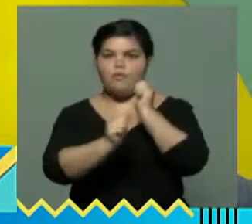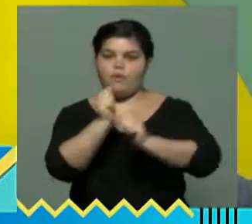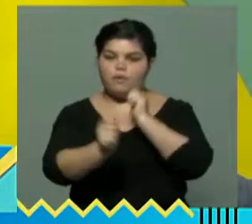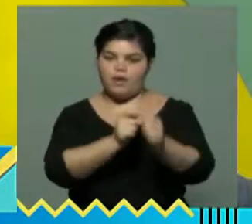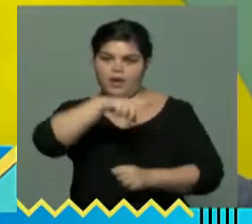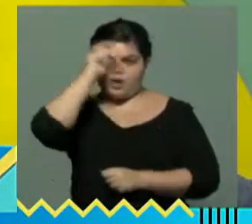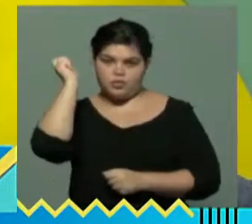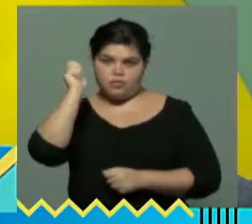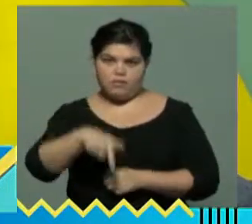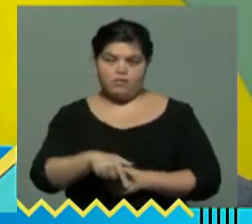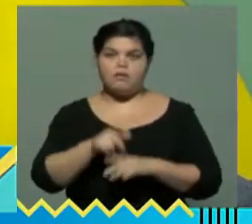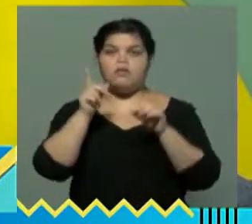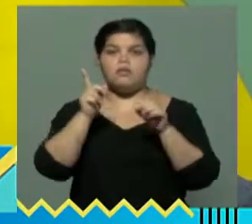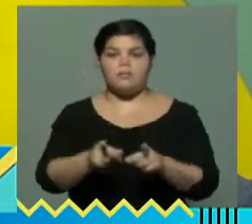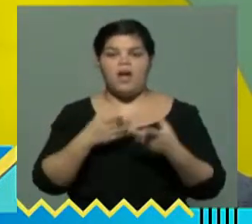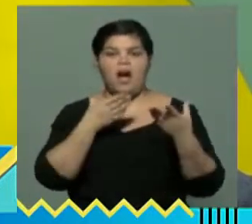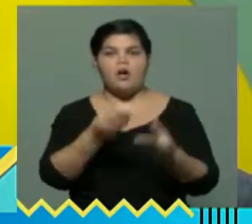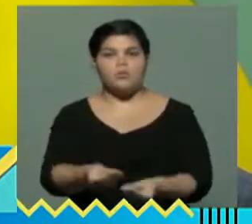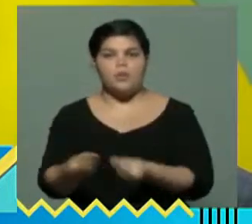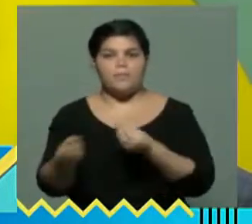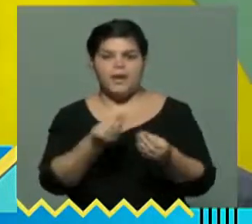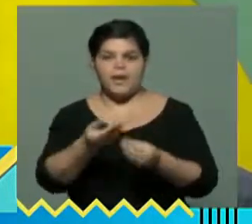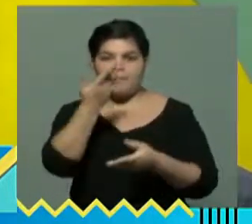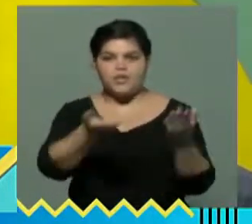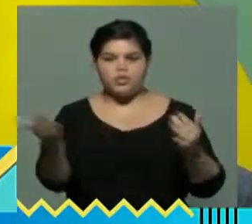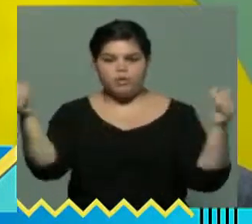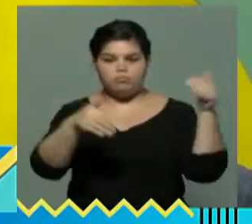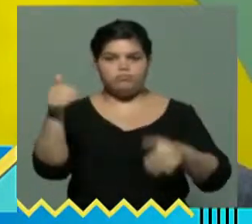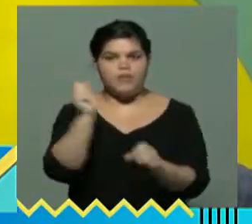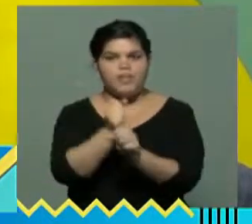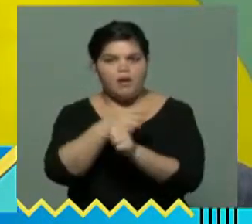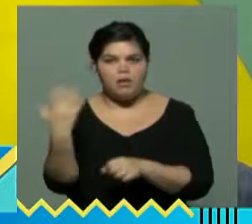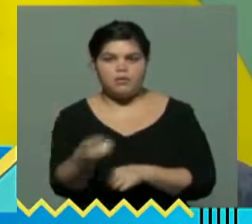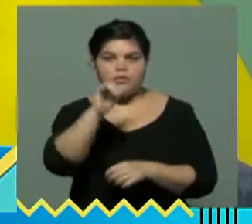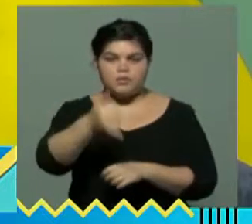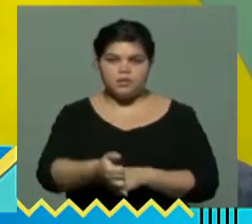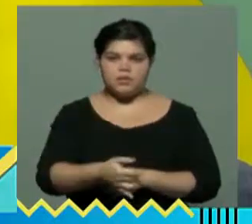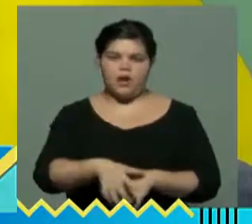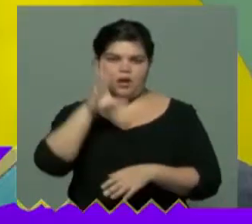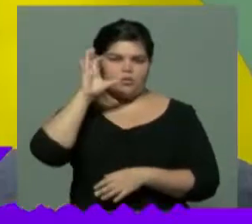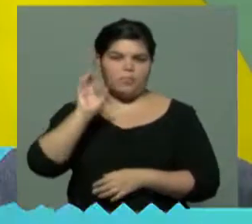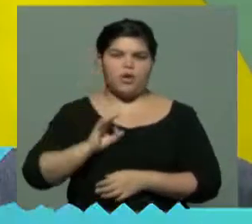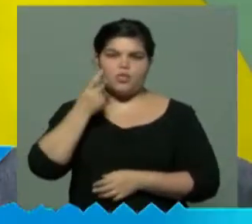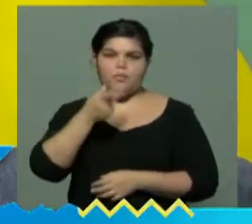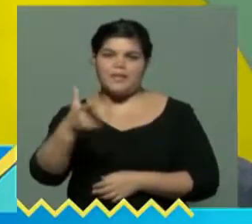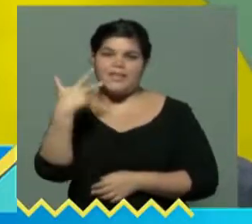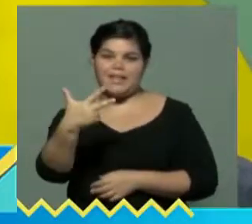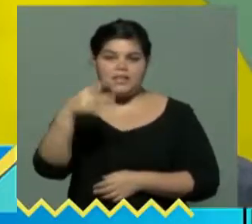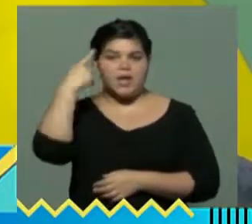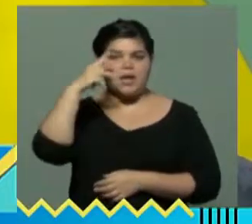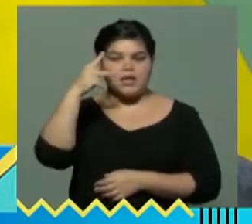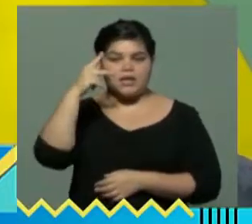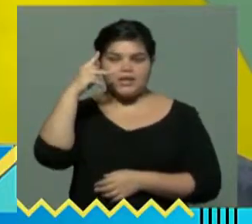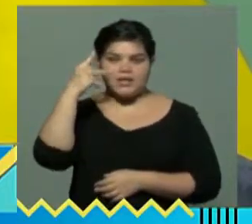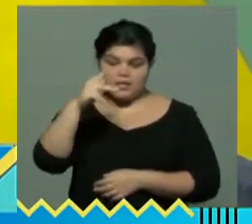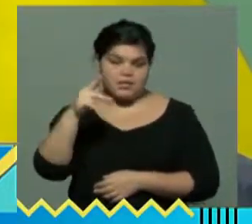nacional, lo que permitió que mucha gente ingresara al mercado laboral. Recordemos que terminamos en el 2003, cuando asumió Néstor Kirchner, con una